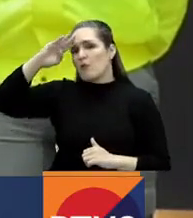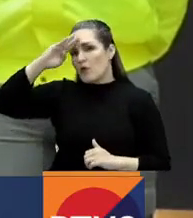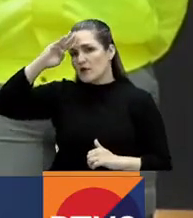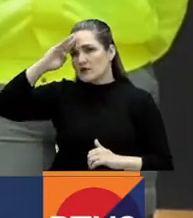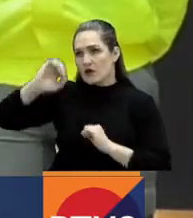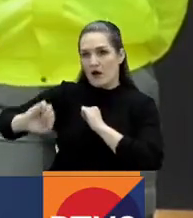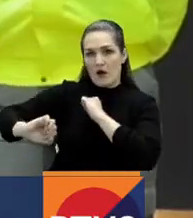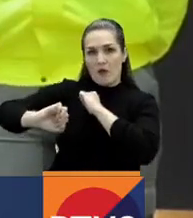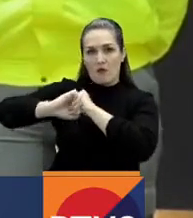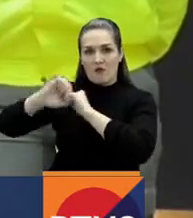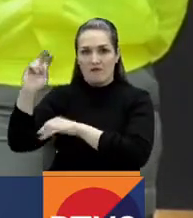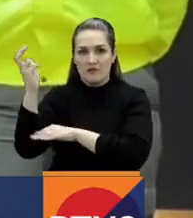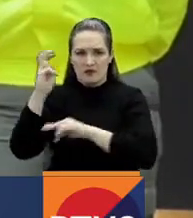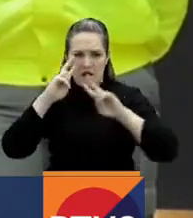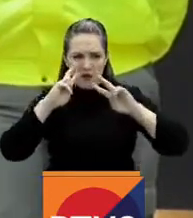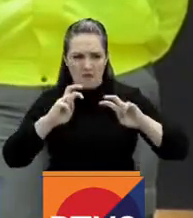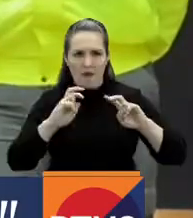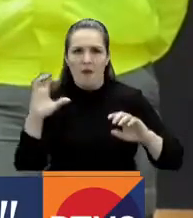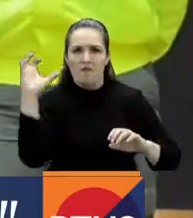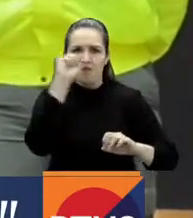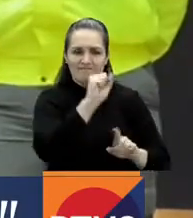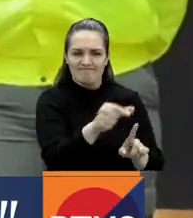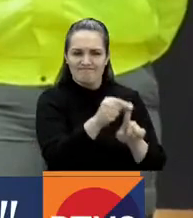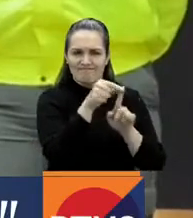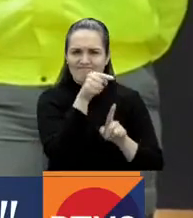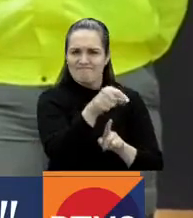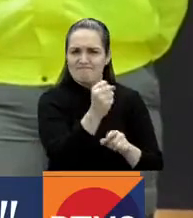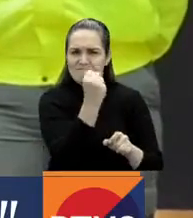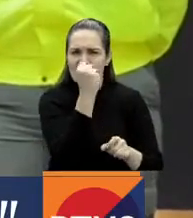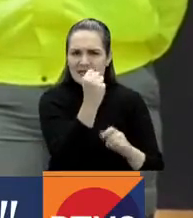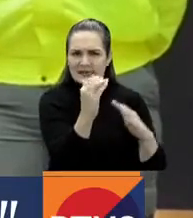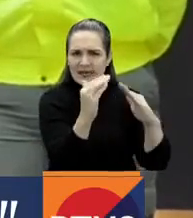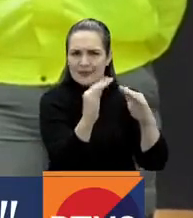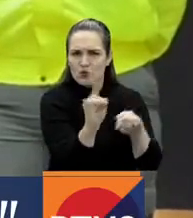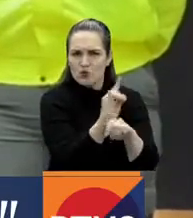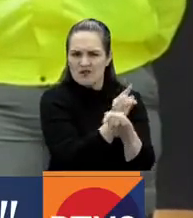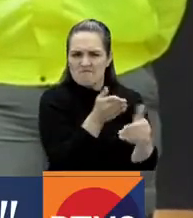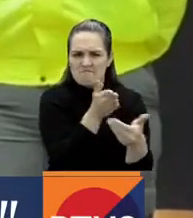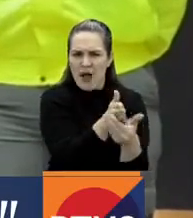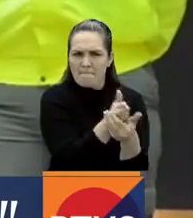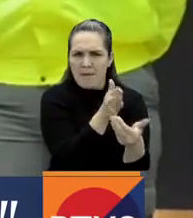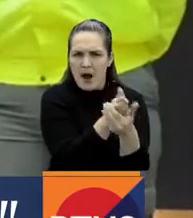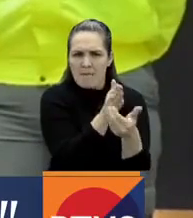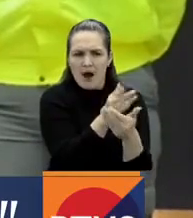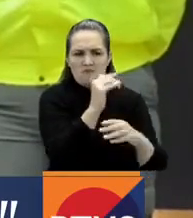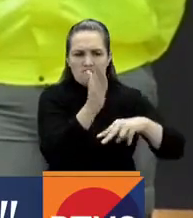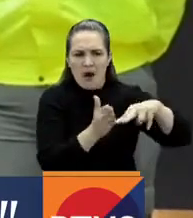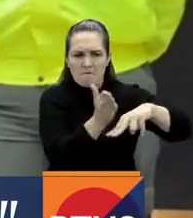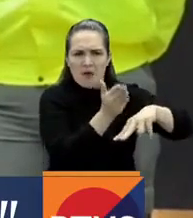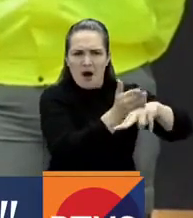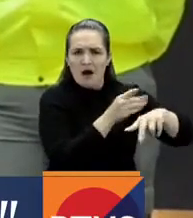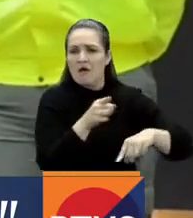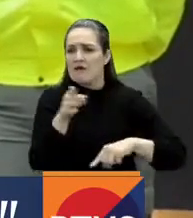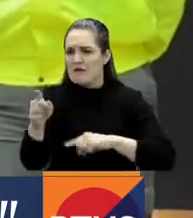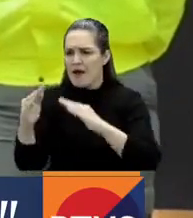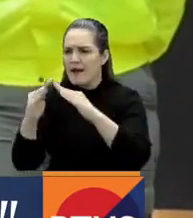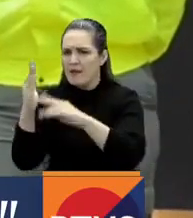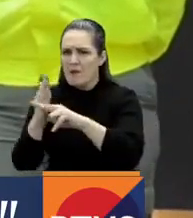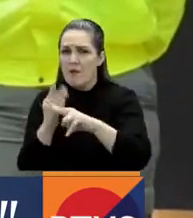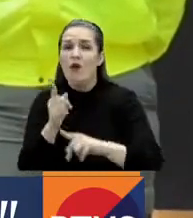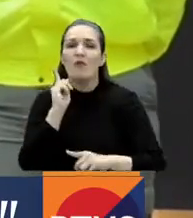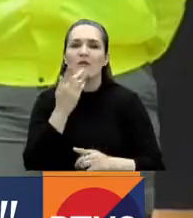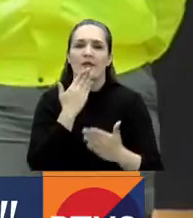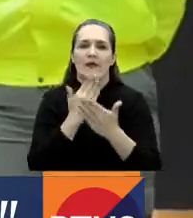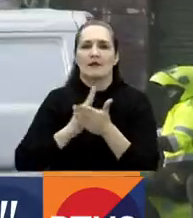Ha logrado ubicar a partir de medios técnicos y por supuesto la colaboración ciudadana casas donde se ha realizado